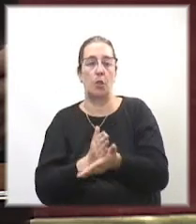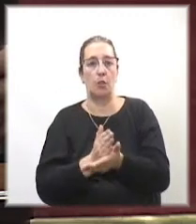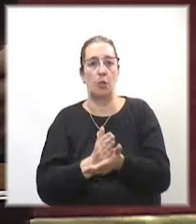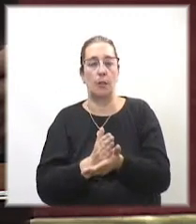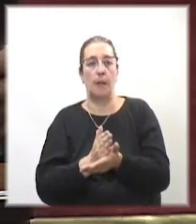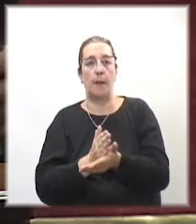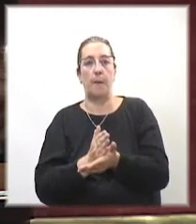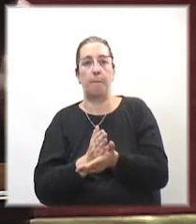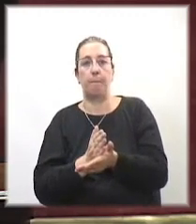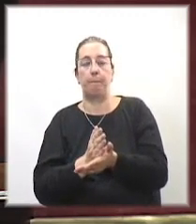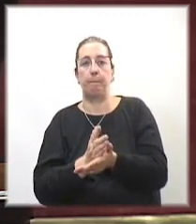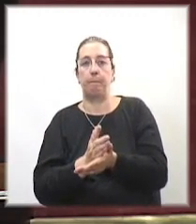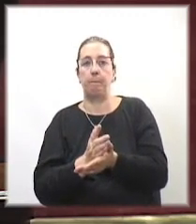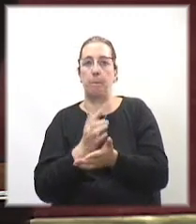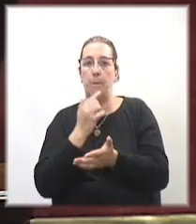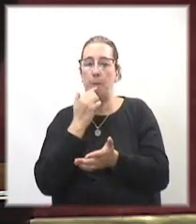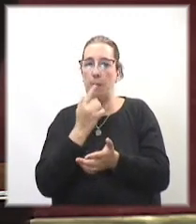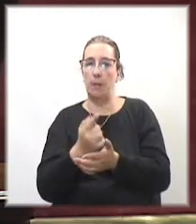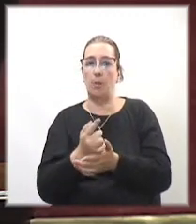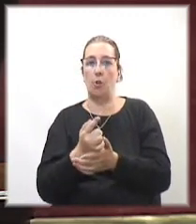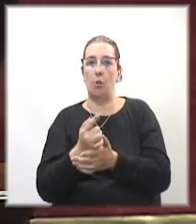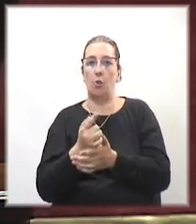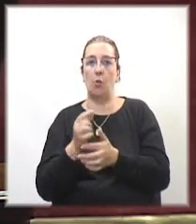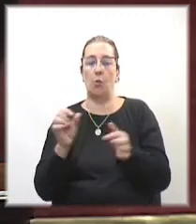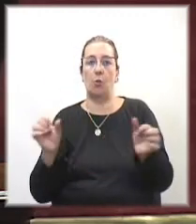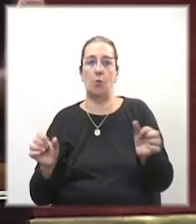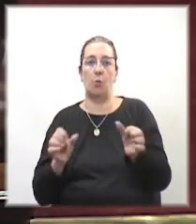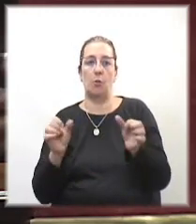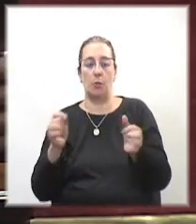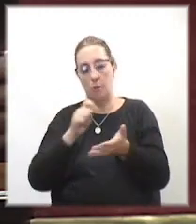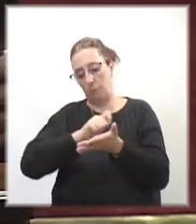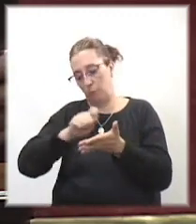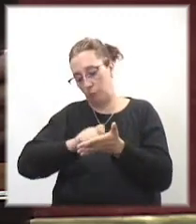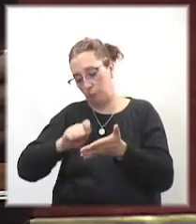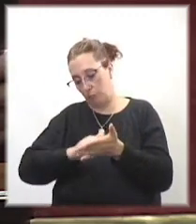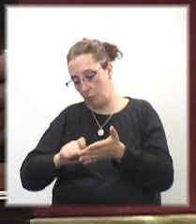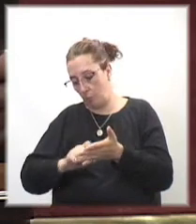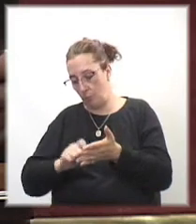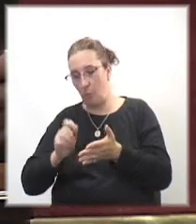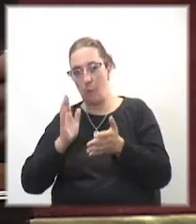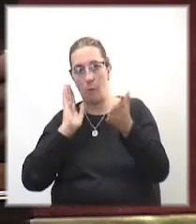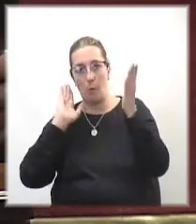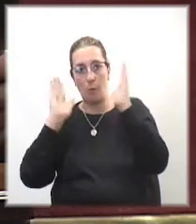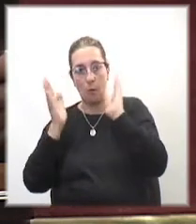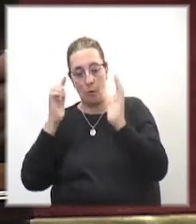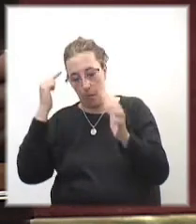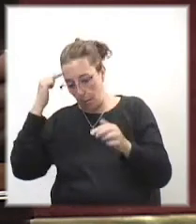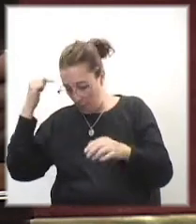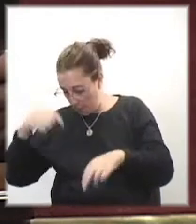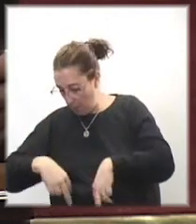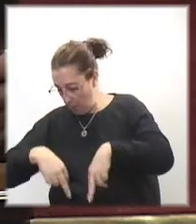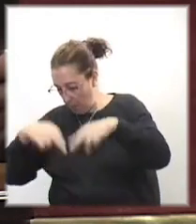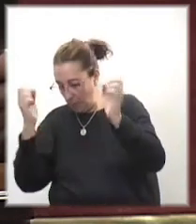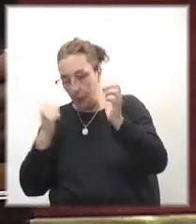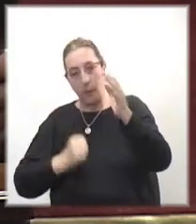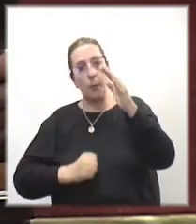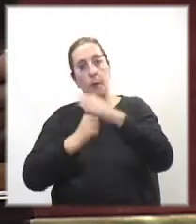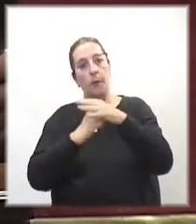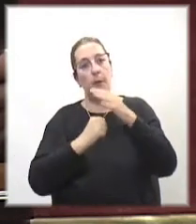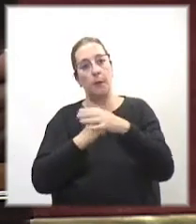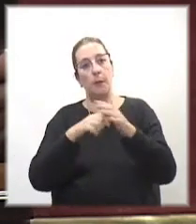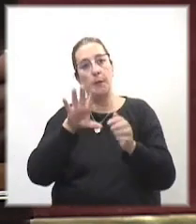Social, pendiente construcción doctrinaria que las multas establecidas, cuyo máximo será alrededor